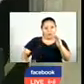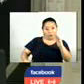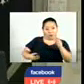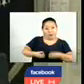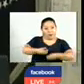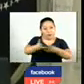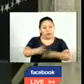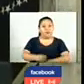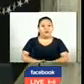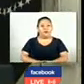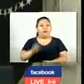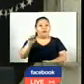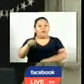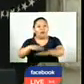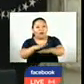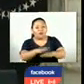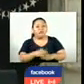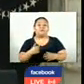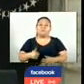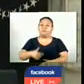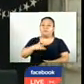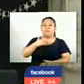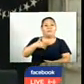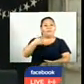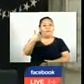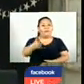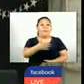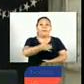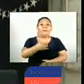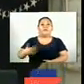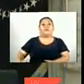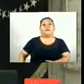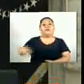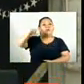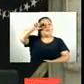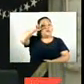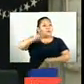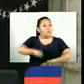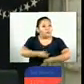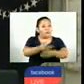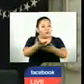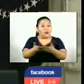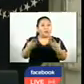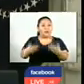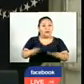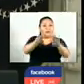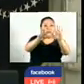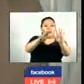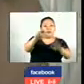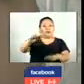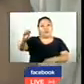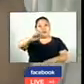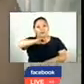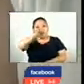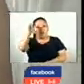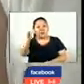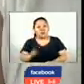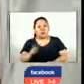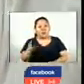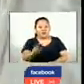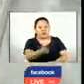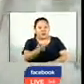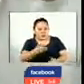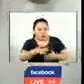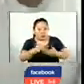El anuncio fue presentado con beneplácito por el presidente Biden cuya meta es que el 70% de los adultos estadounidenses